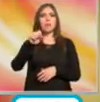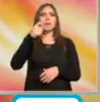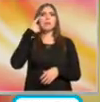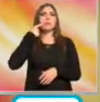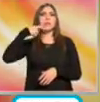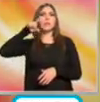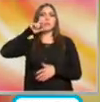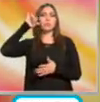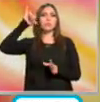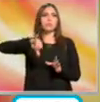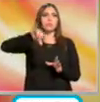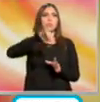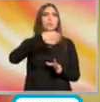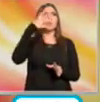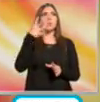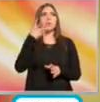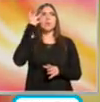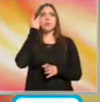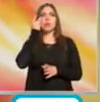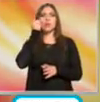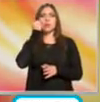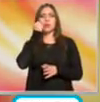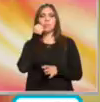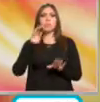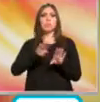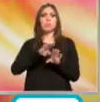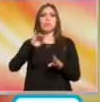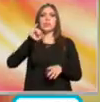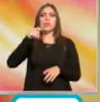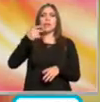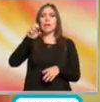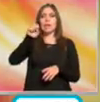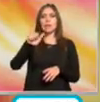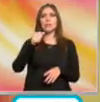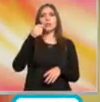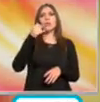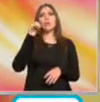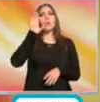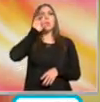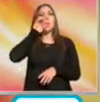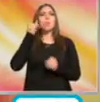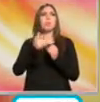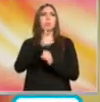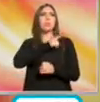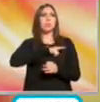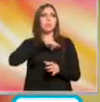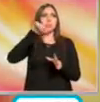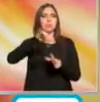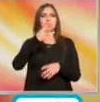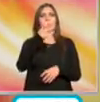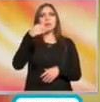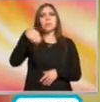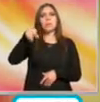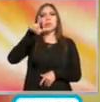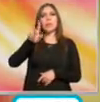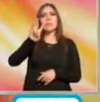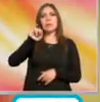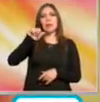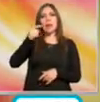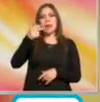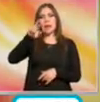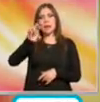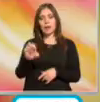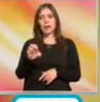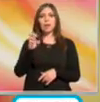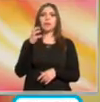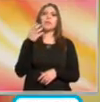de tomate, 4 limones, salsa tipo inglesa al gusto, jugo sazonador también al gusto, 400 mililitros de vinagre